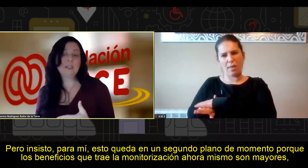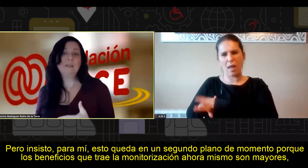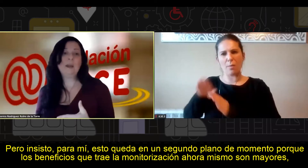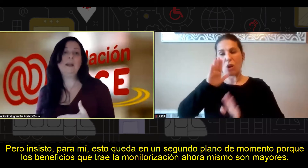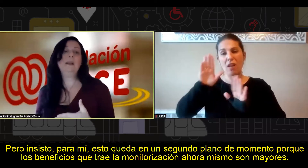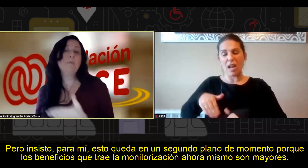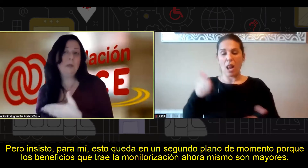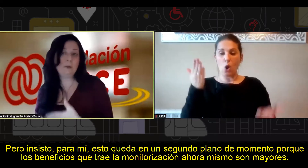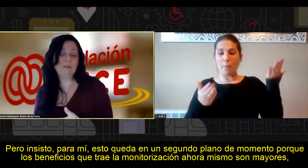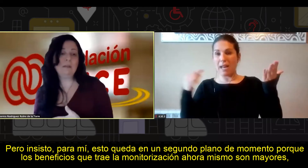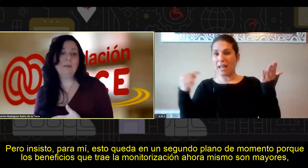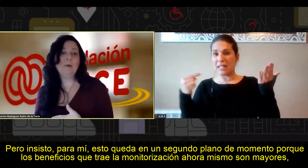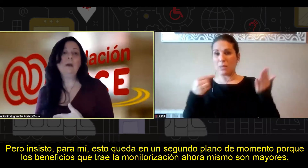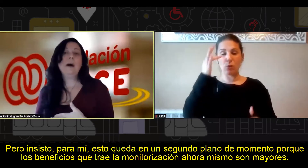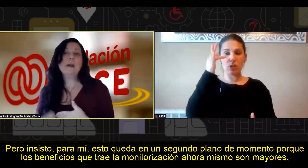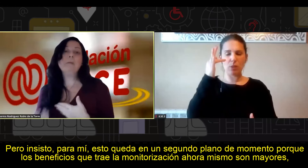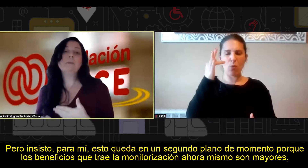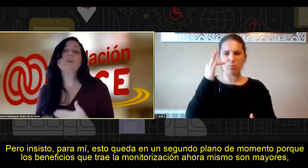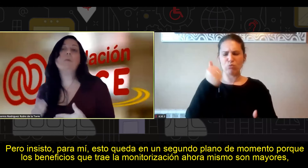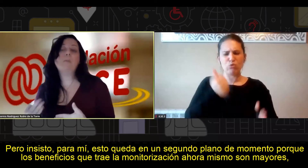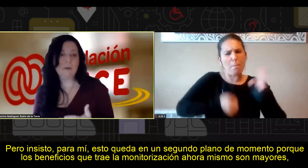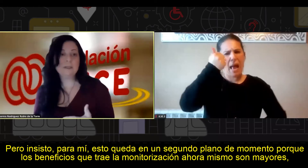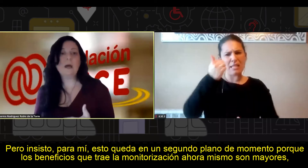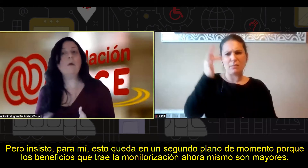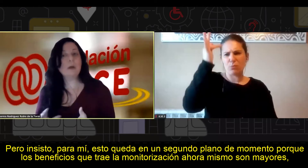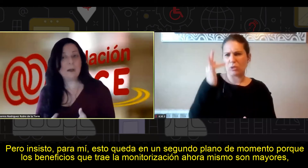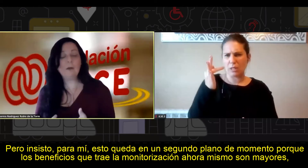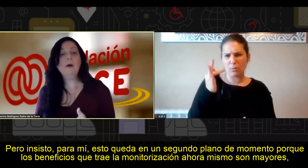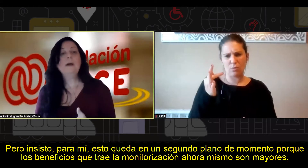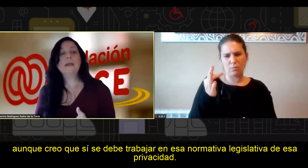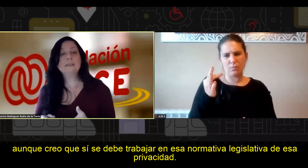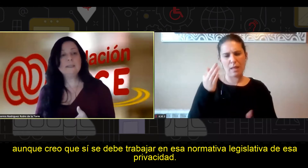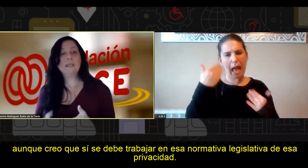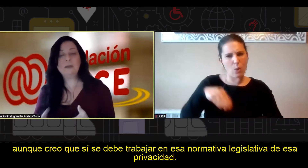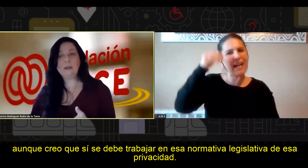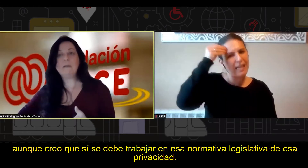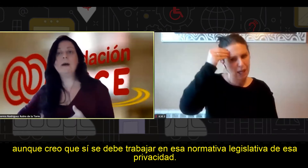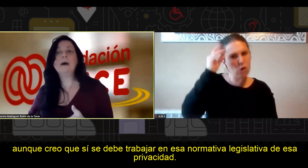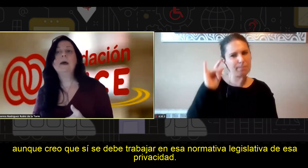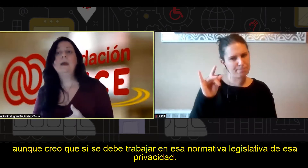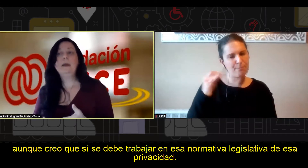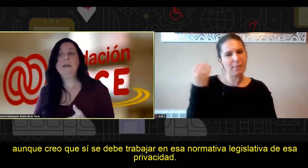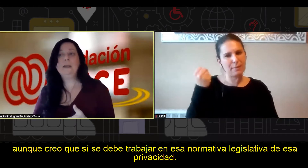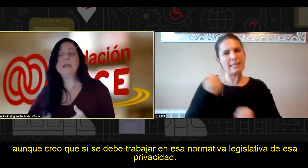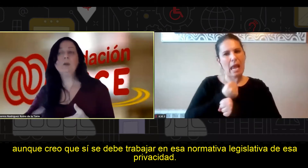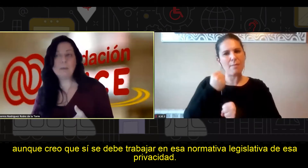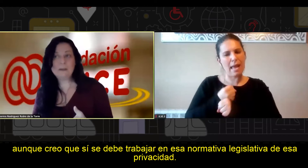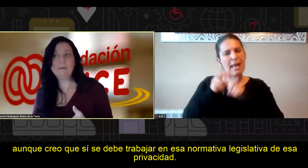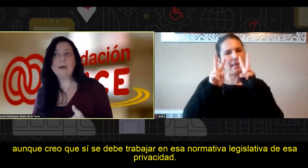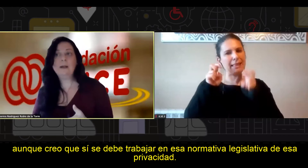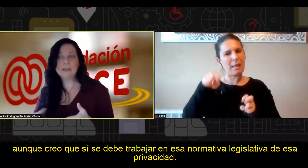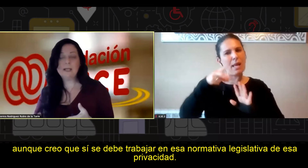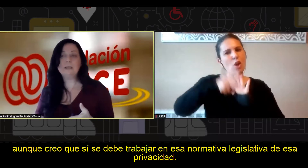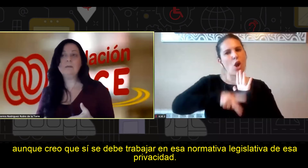beneficios que trae la monitorización ahora mismo son mayores, aunque creo que sí se debe trabajar en esa